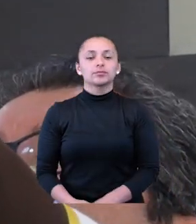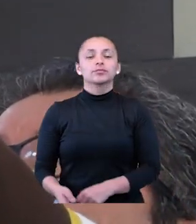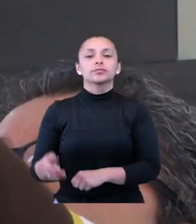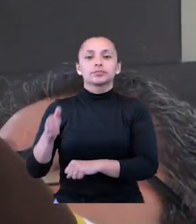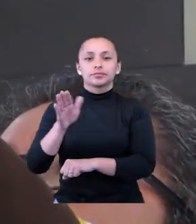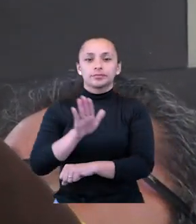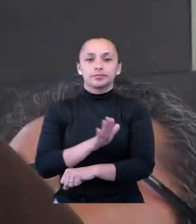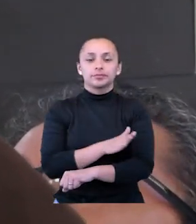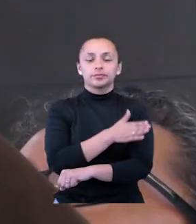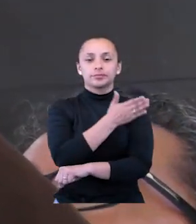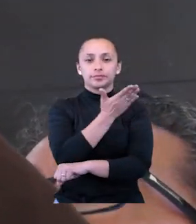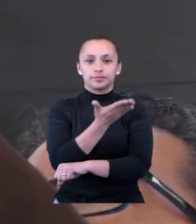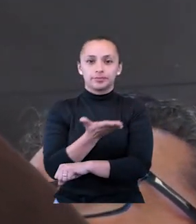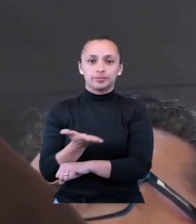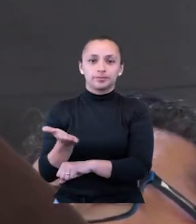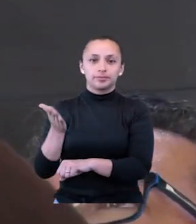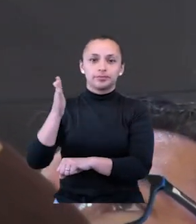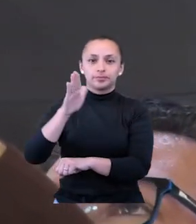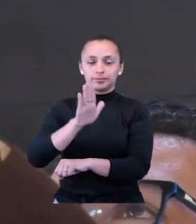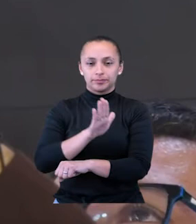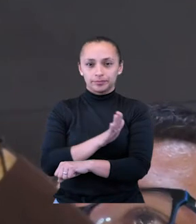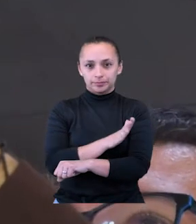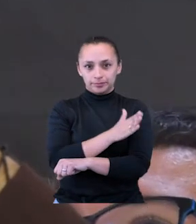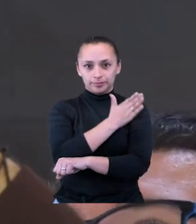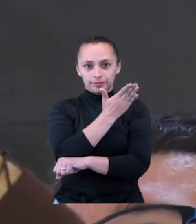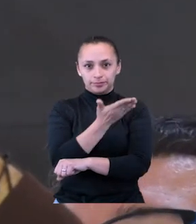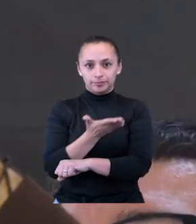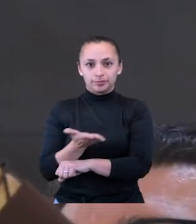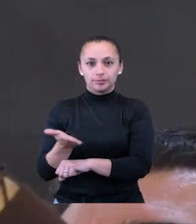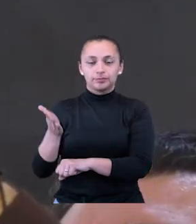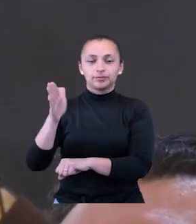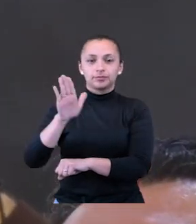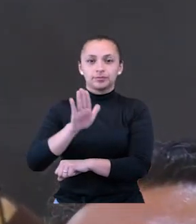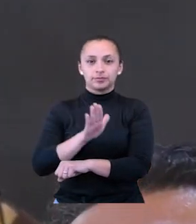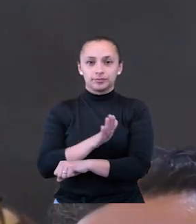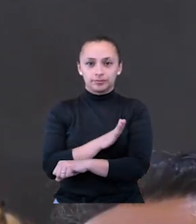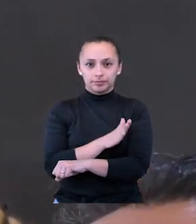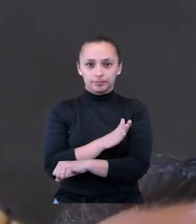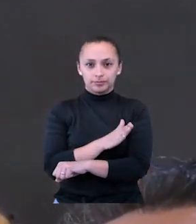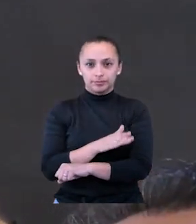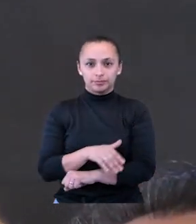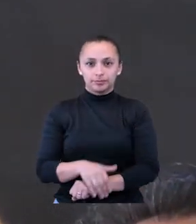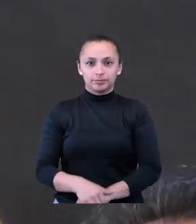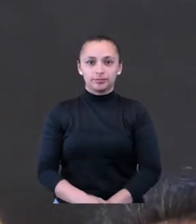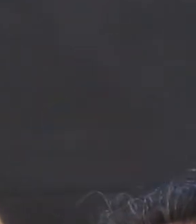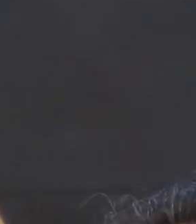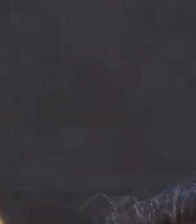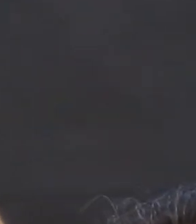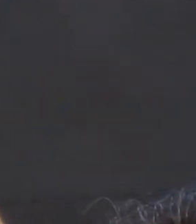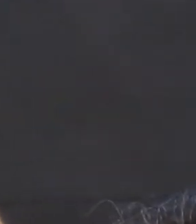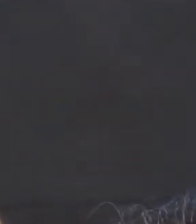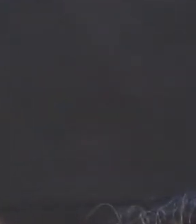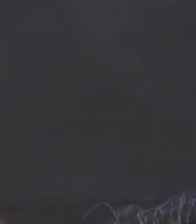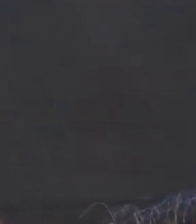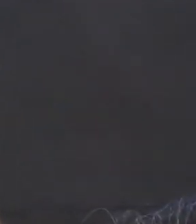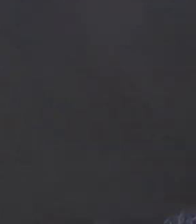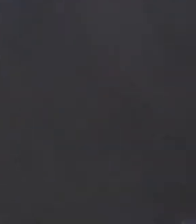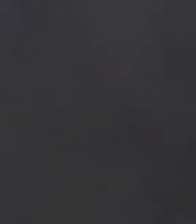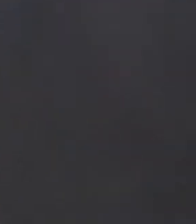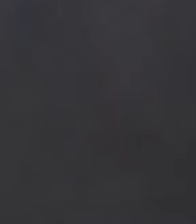y dios mío y yo aumenta nuestra